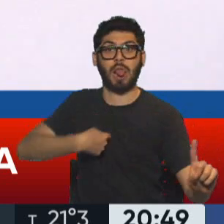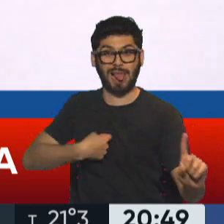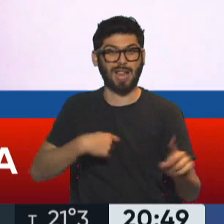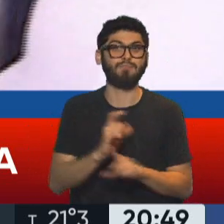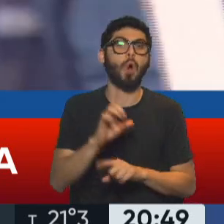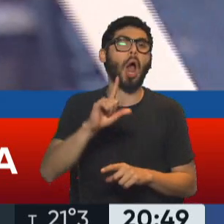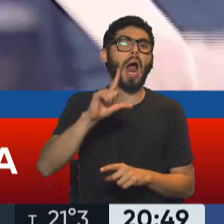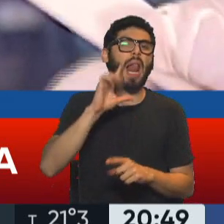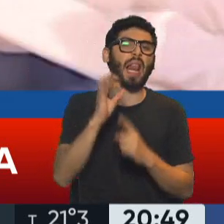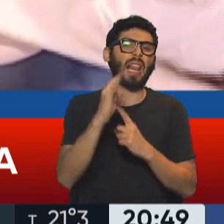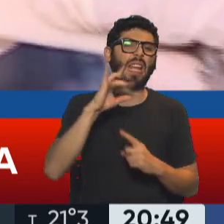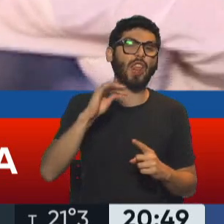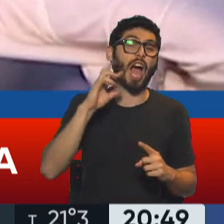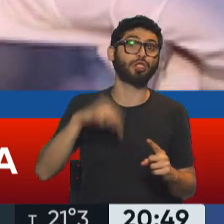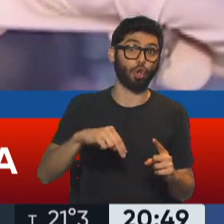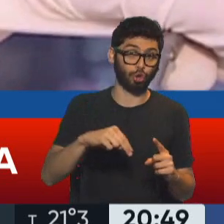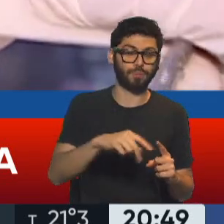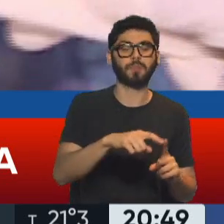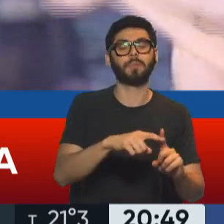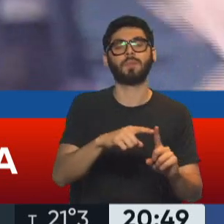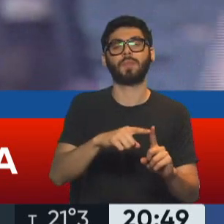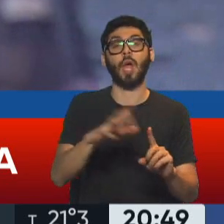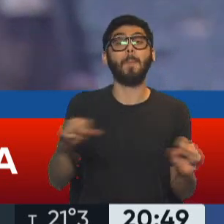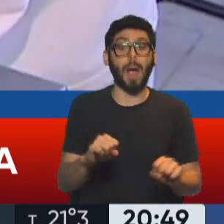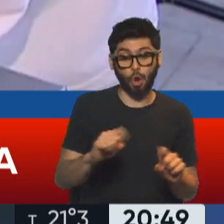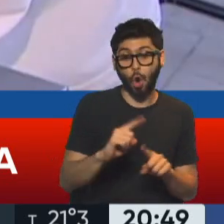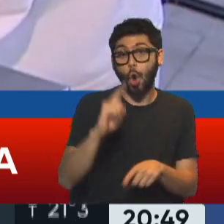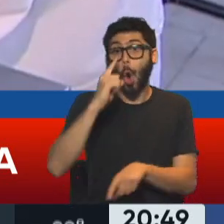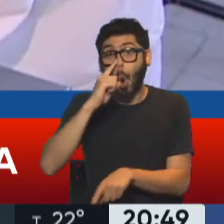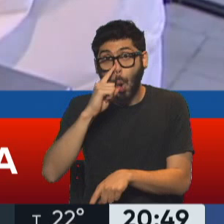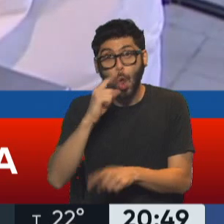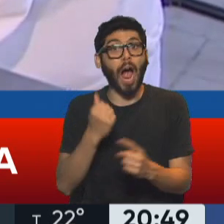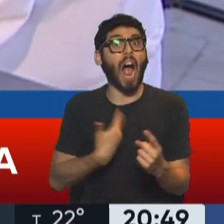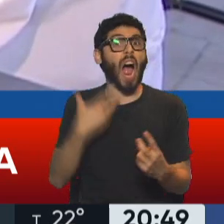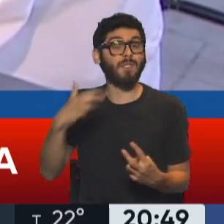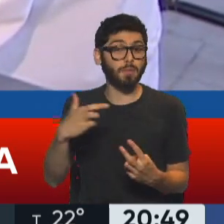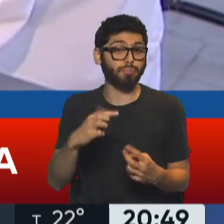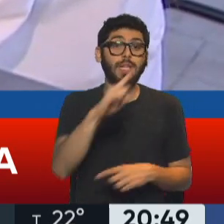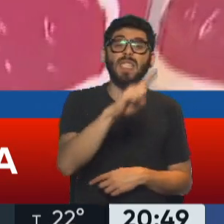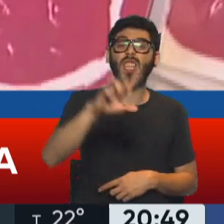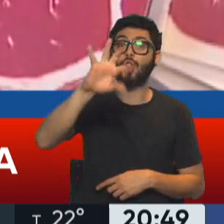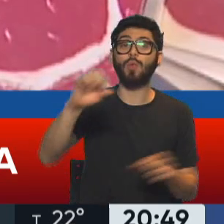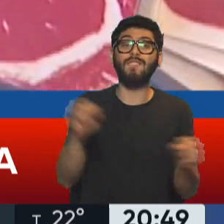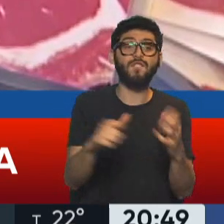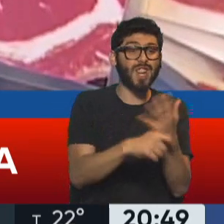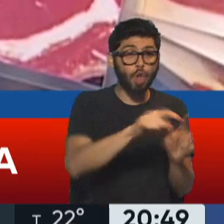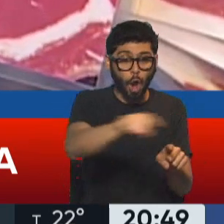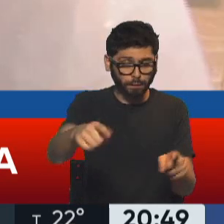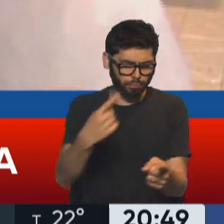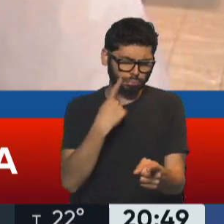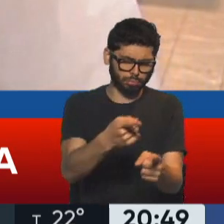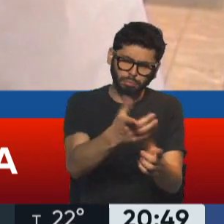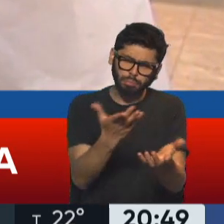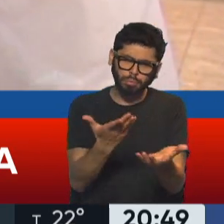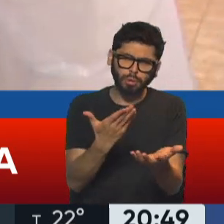fue en mayo. En junio, al mes siguiente, la AFIP hizo una inspección en 150 frigoríficos y encontró que había irregularidades